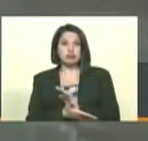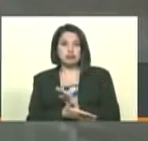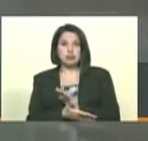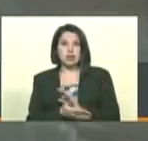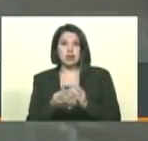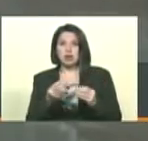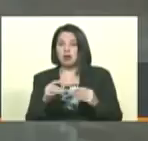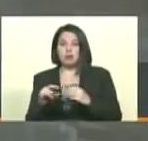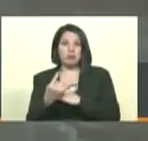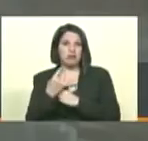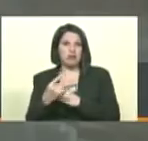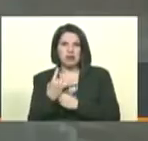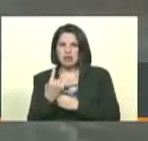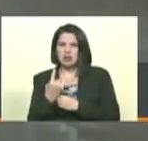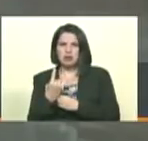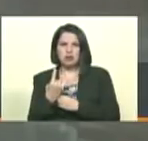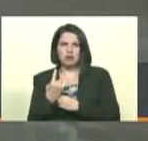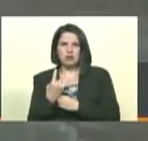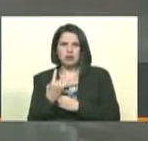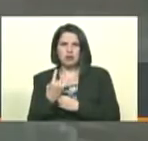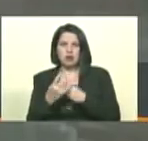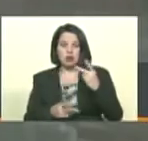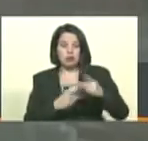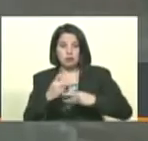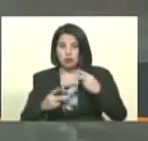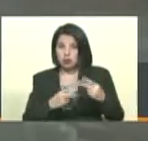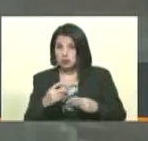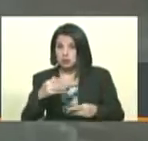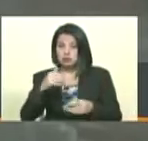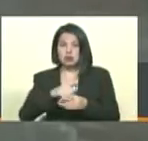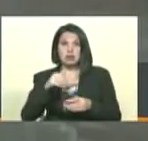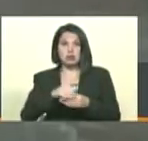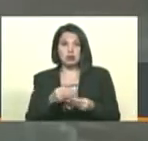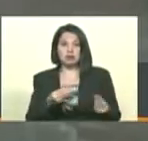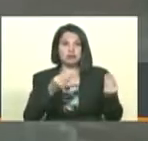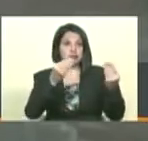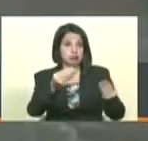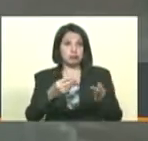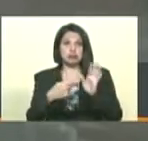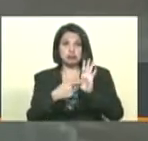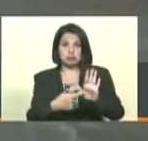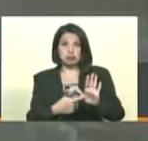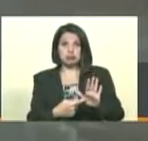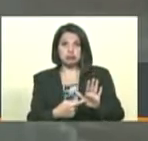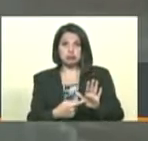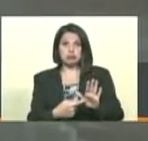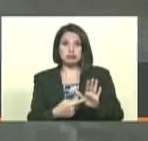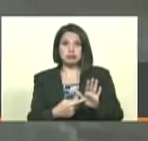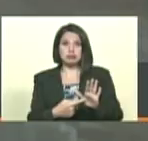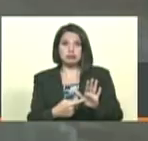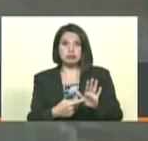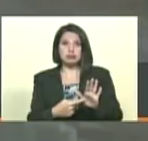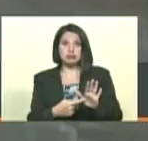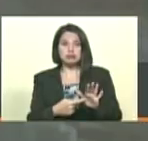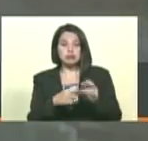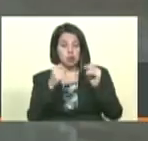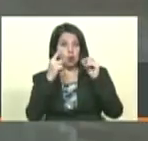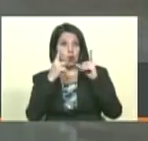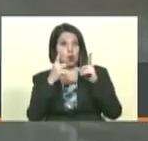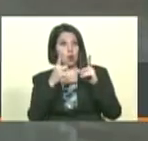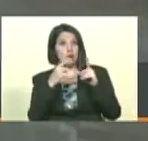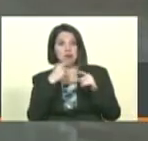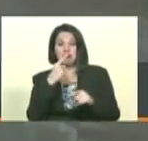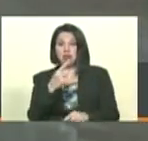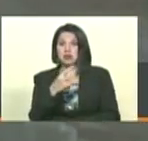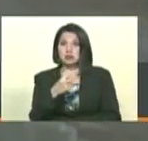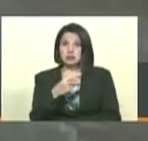hemos fallado para ningún proceso electoral para entregarlas, para darlas allí. Por eso ahora nos sorprenden que nos dicen